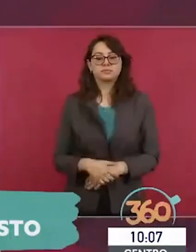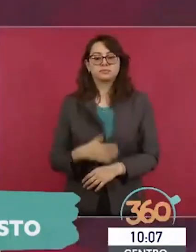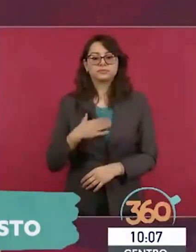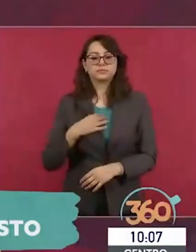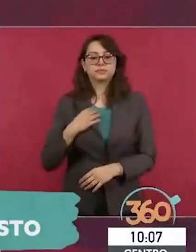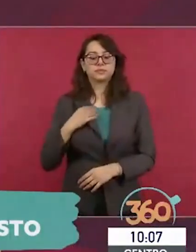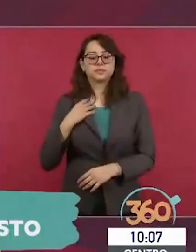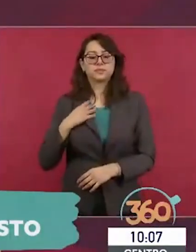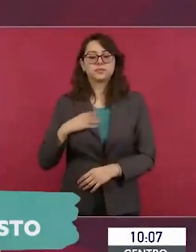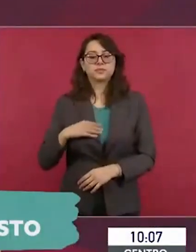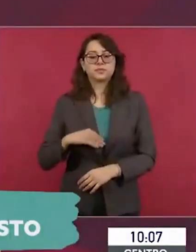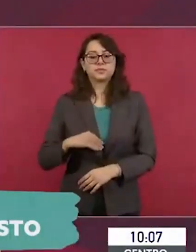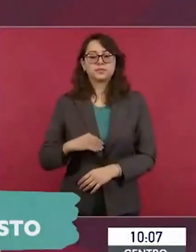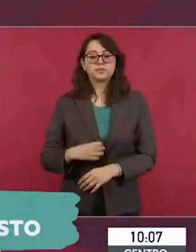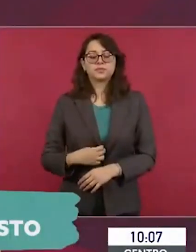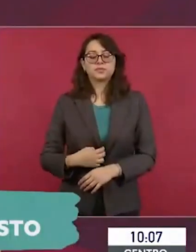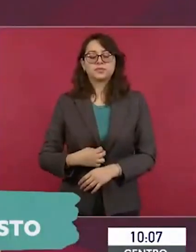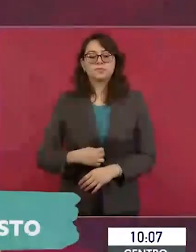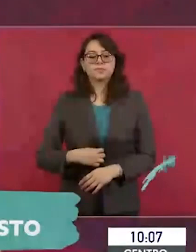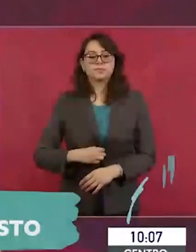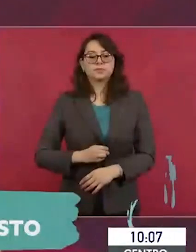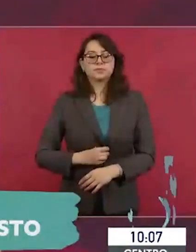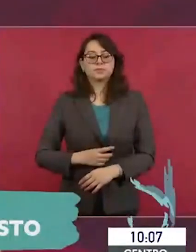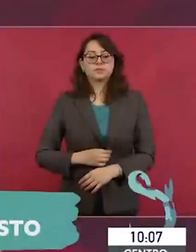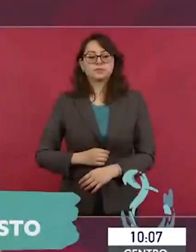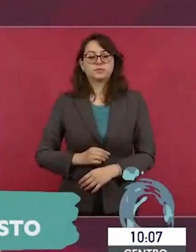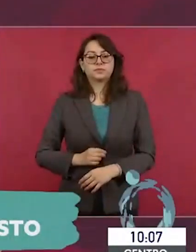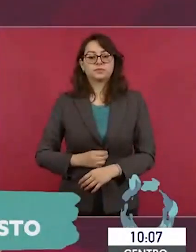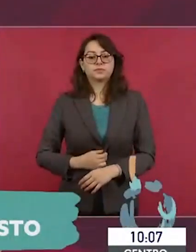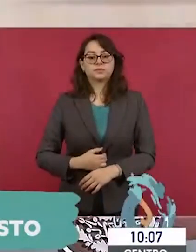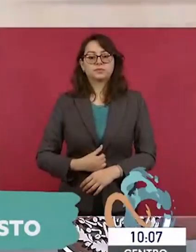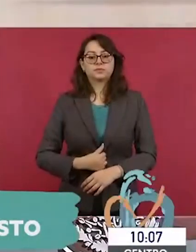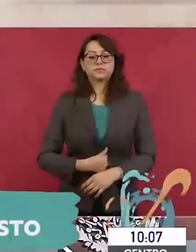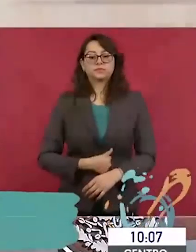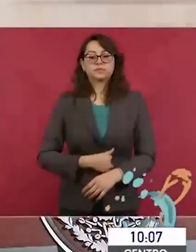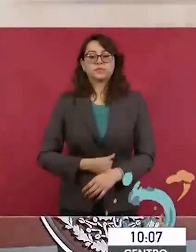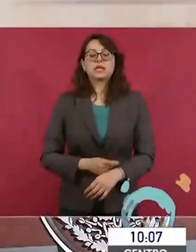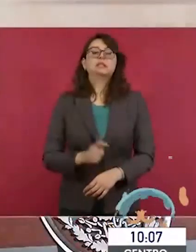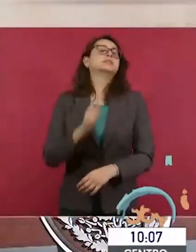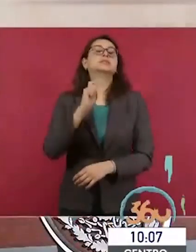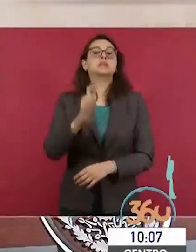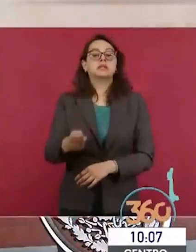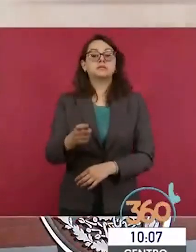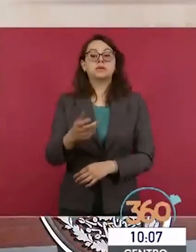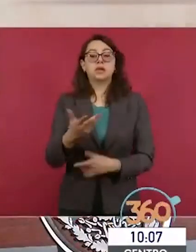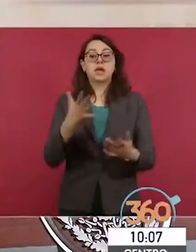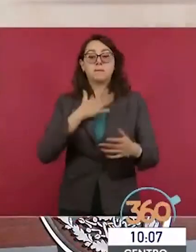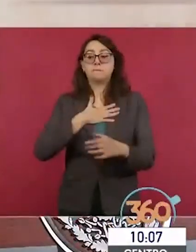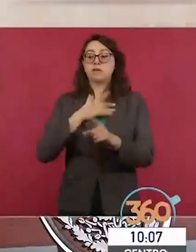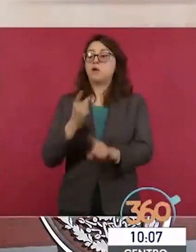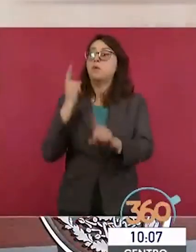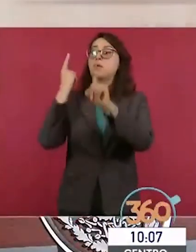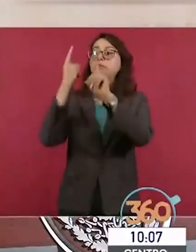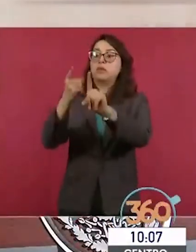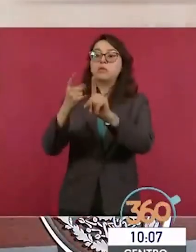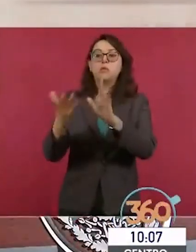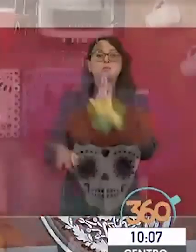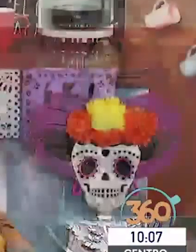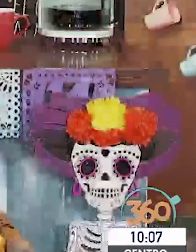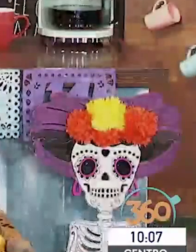universitario. Ya se tiene el presupuesto para terminar todas las obras pendientes,